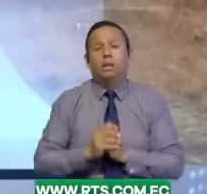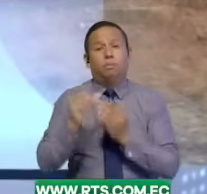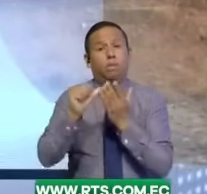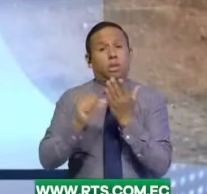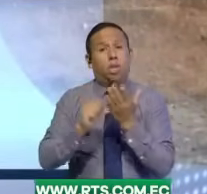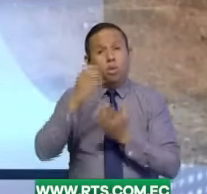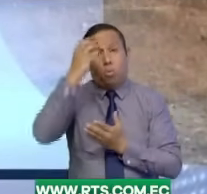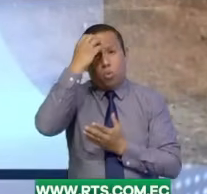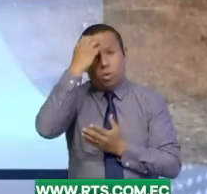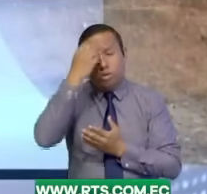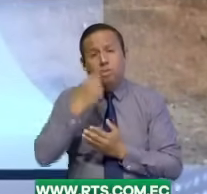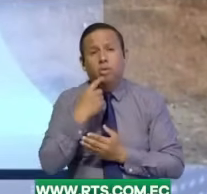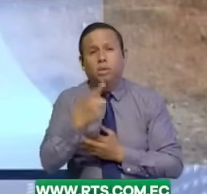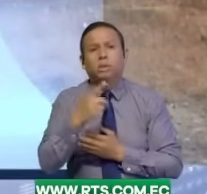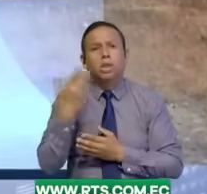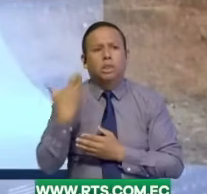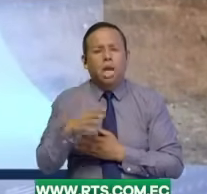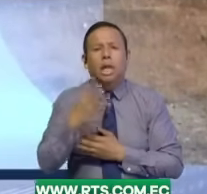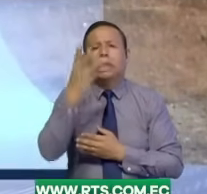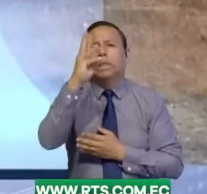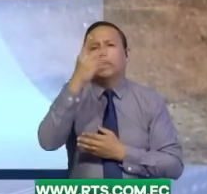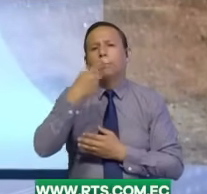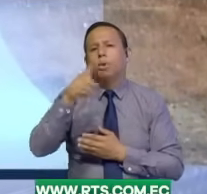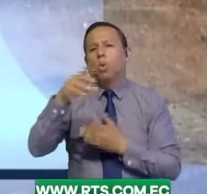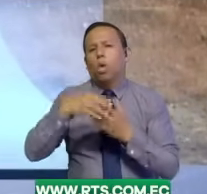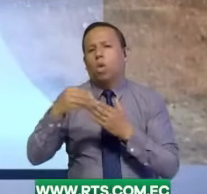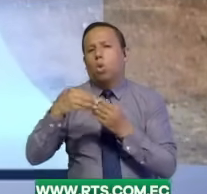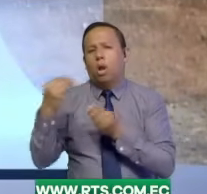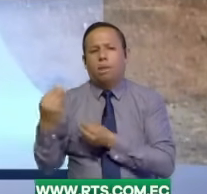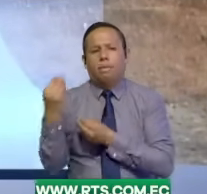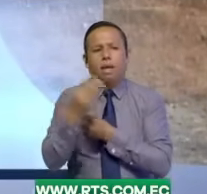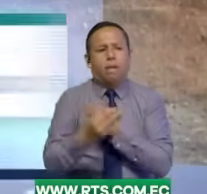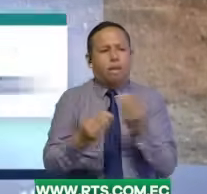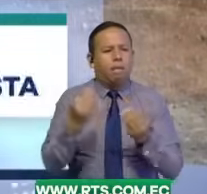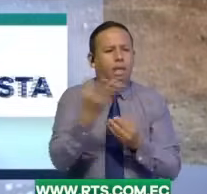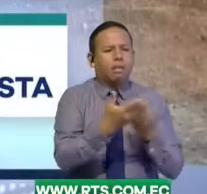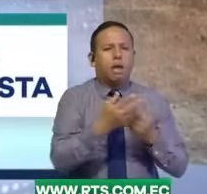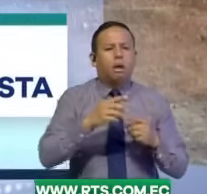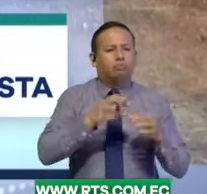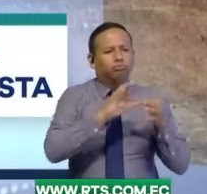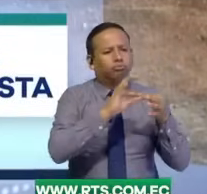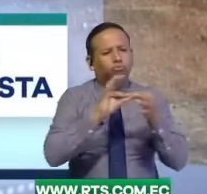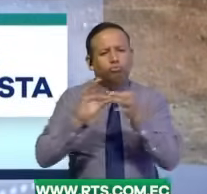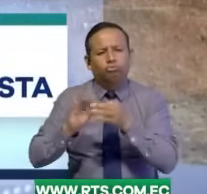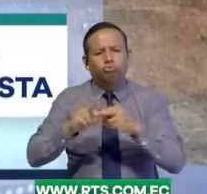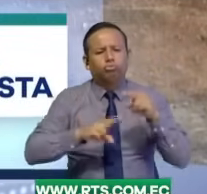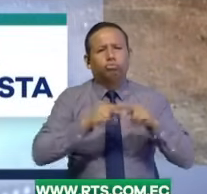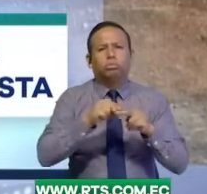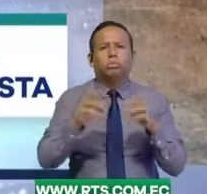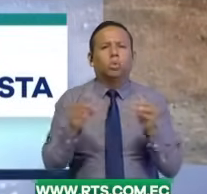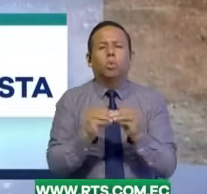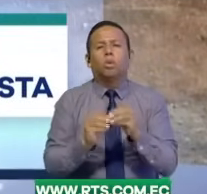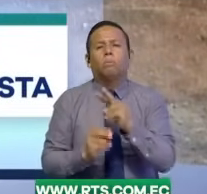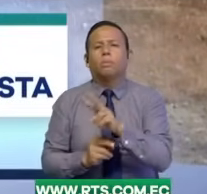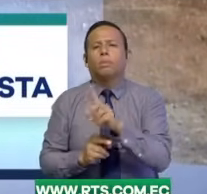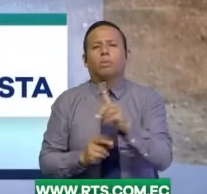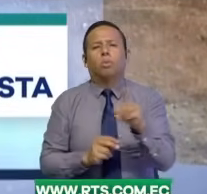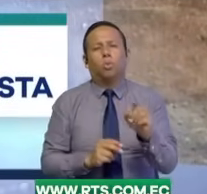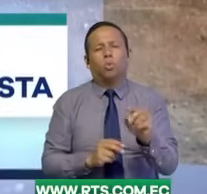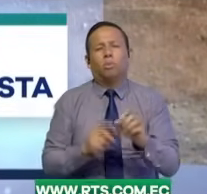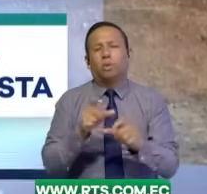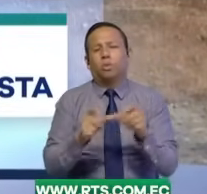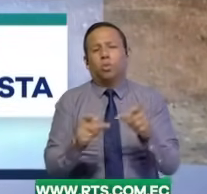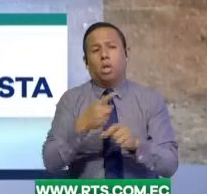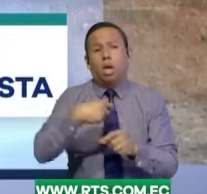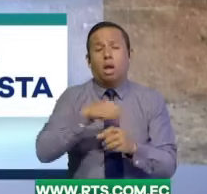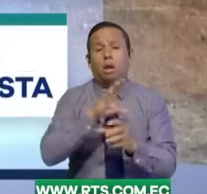destinado más de 16 millones de dólares para el mantenimiento de la infraestructura de 221 planteles donde estudian 93